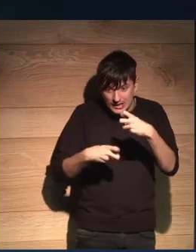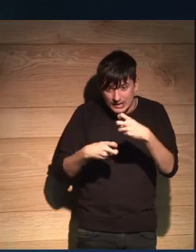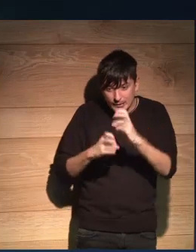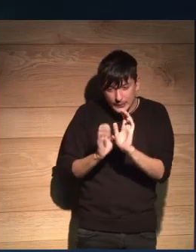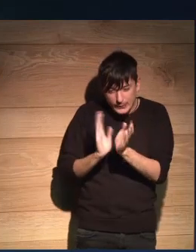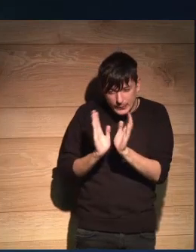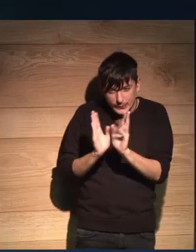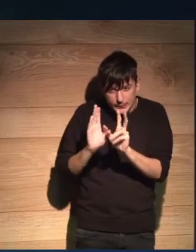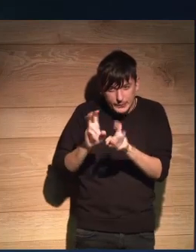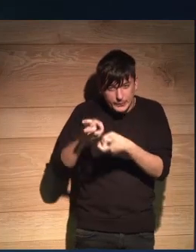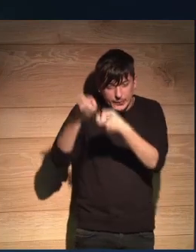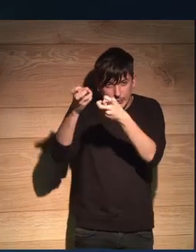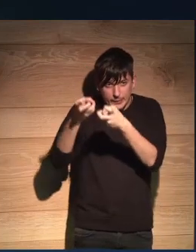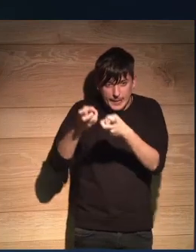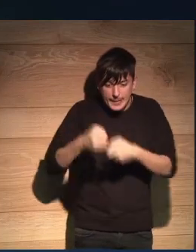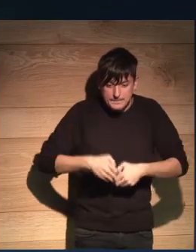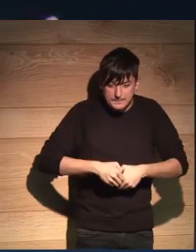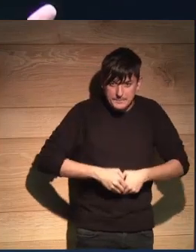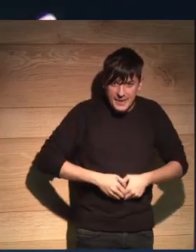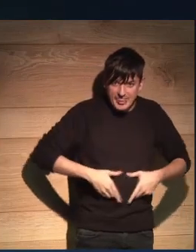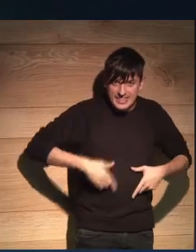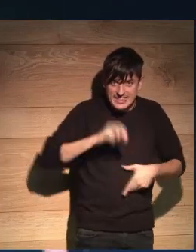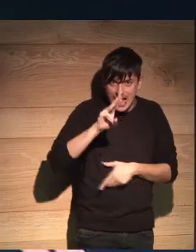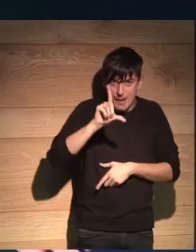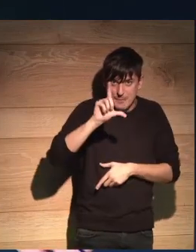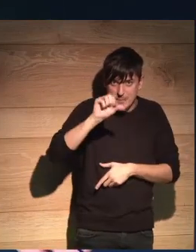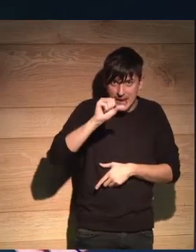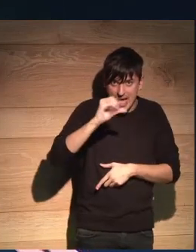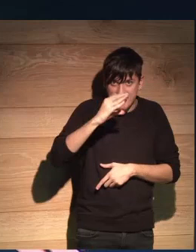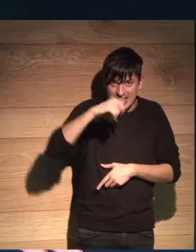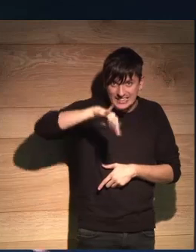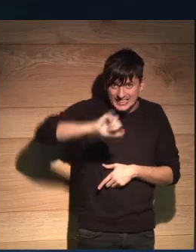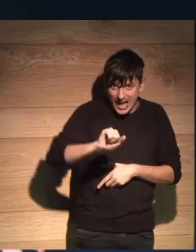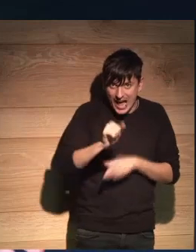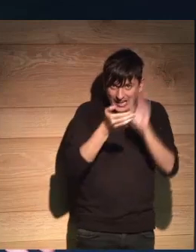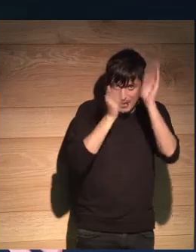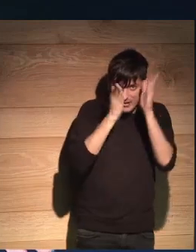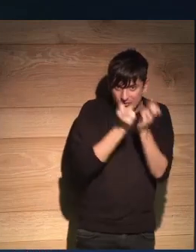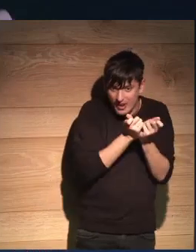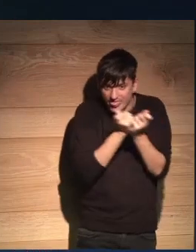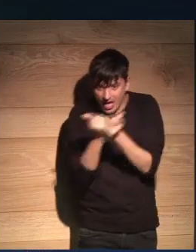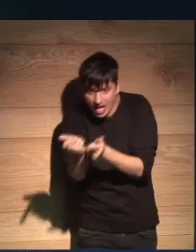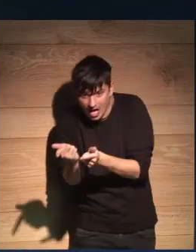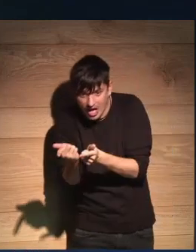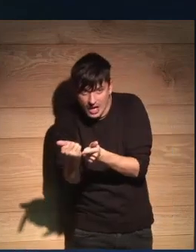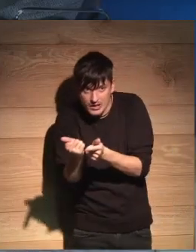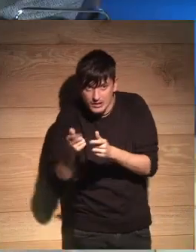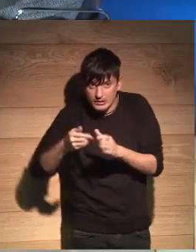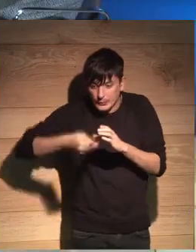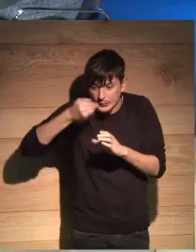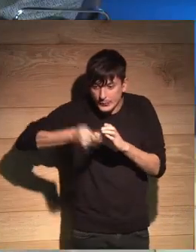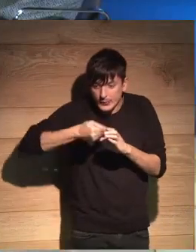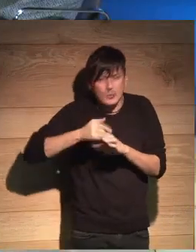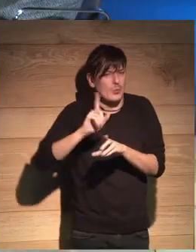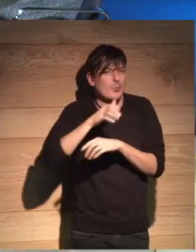caballo. Placenta de caballo. Qué rica. Tomó placenta de caballo. ¿Y qué ocurrió? Que llegó al partido. Sí, en cucharadas diarias. Sí, no,